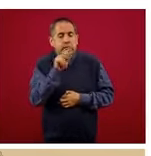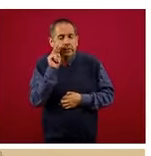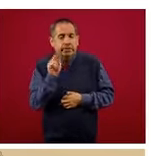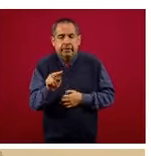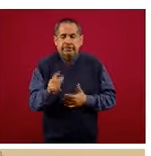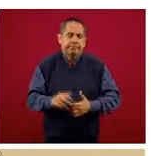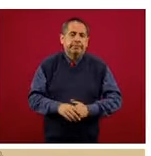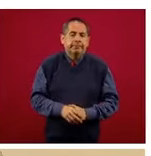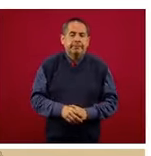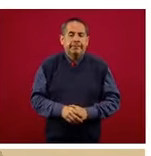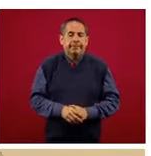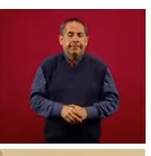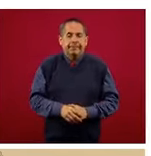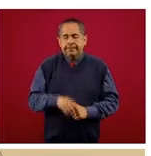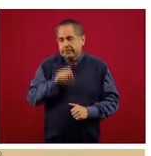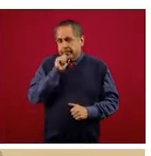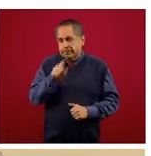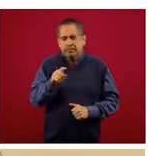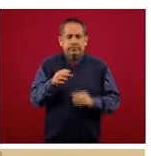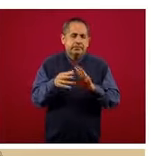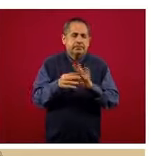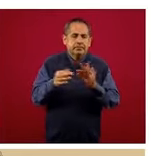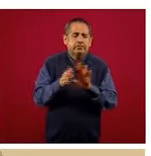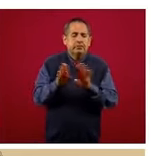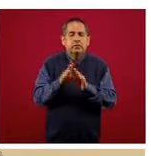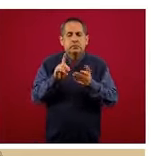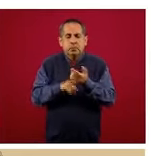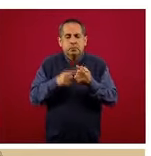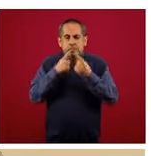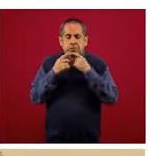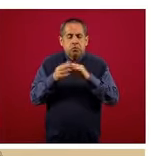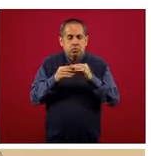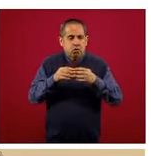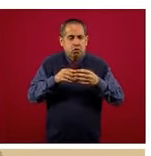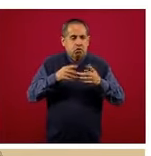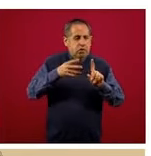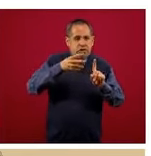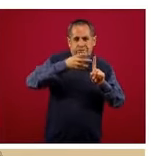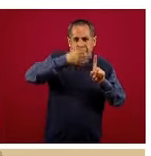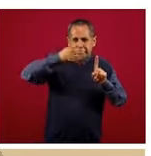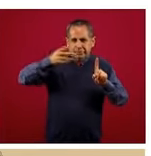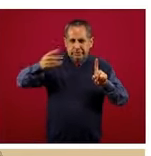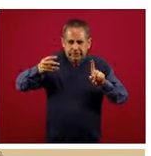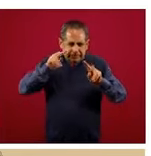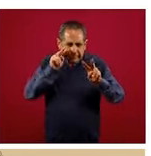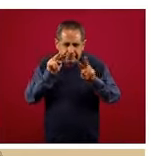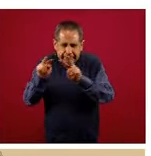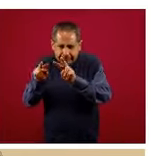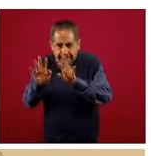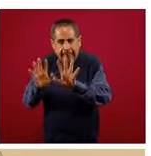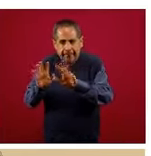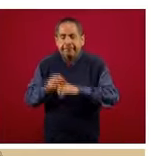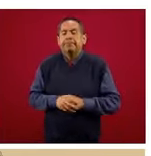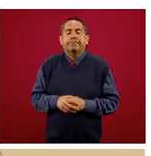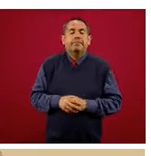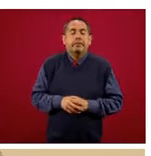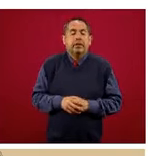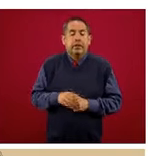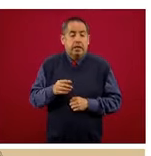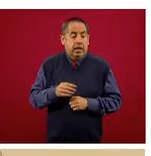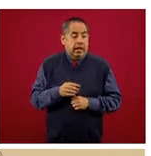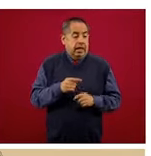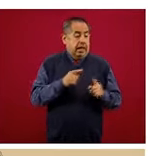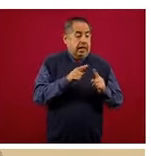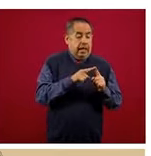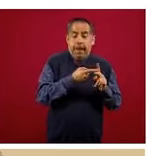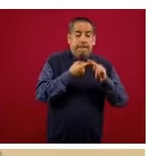presentando. Aquí podemos ver, por ejemplo, en función de la gráfica, que en los primeros 20 días que pasaron a